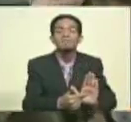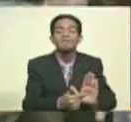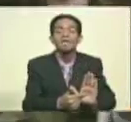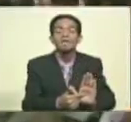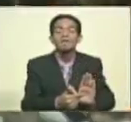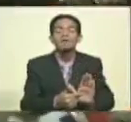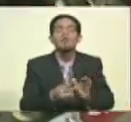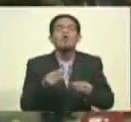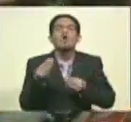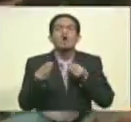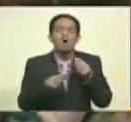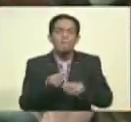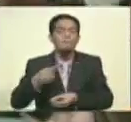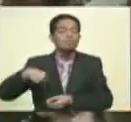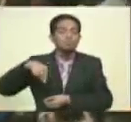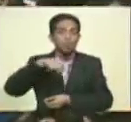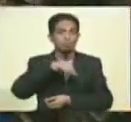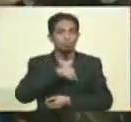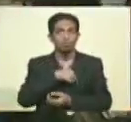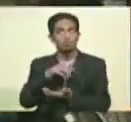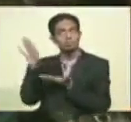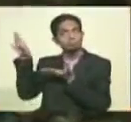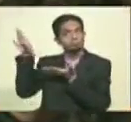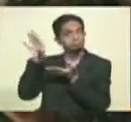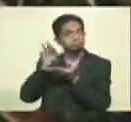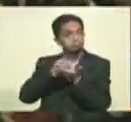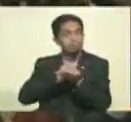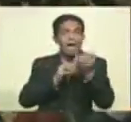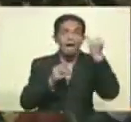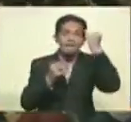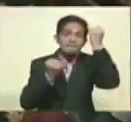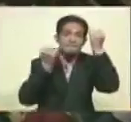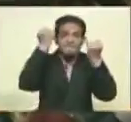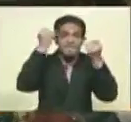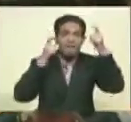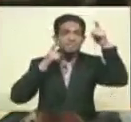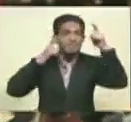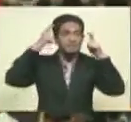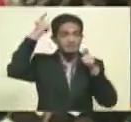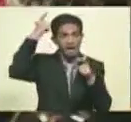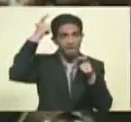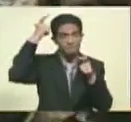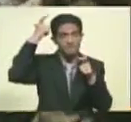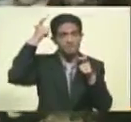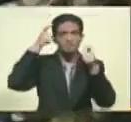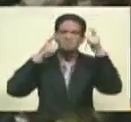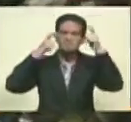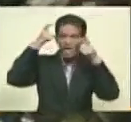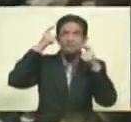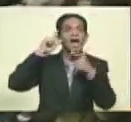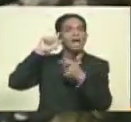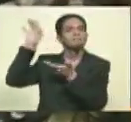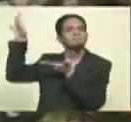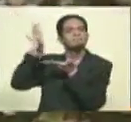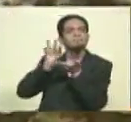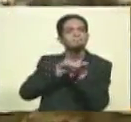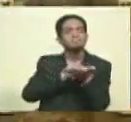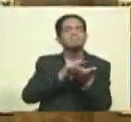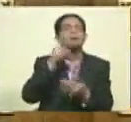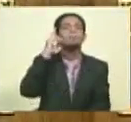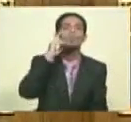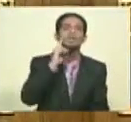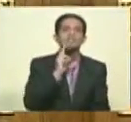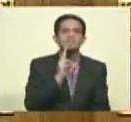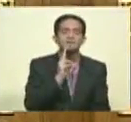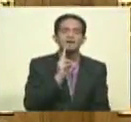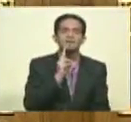seguimos el legado de Chávez, que viene desde el legado del Padre Libertador. A nosotros